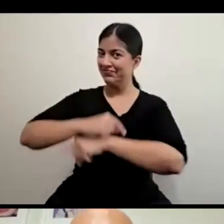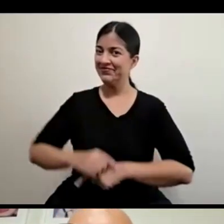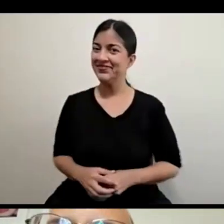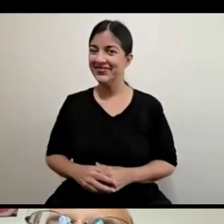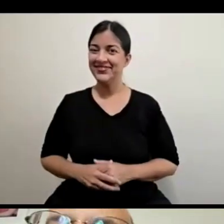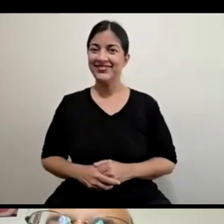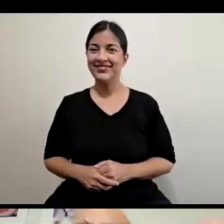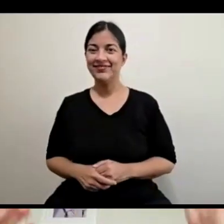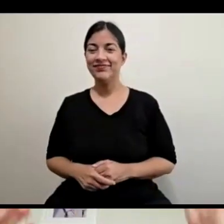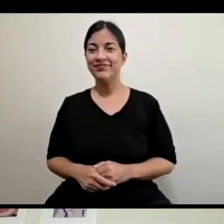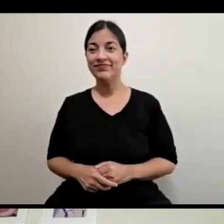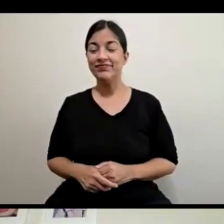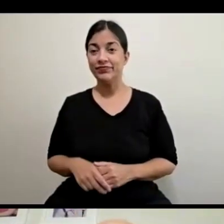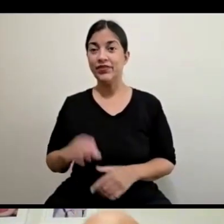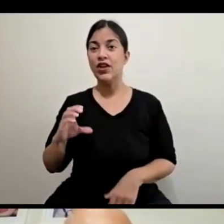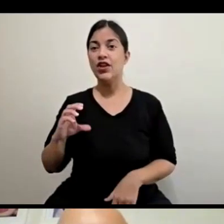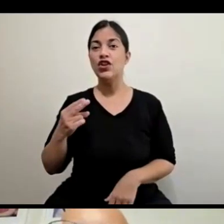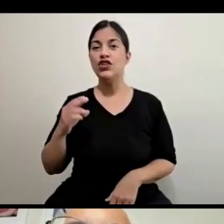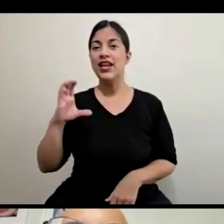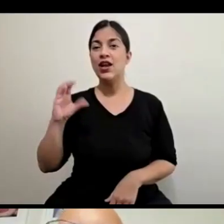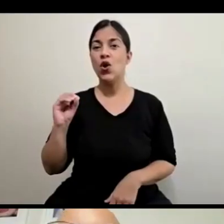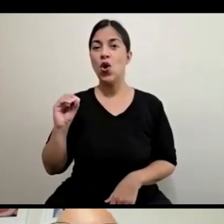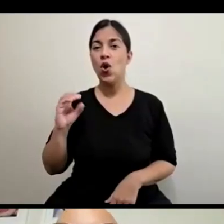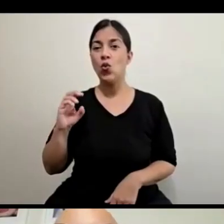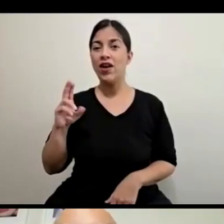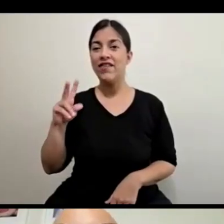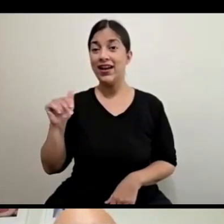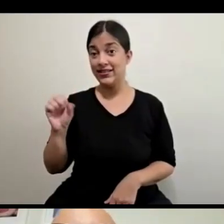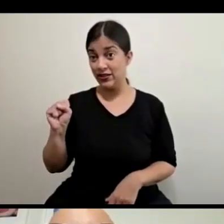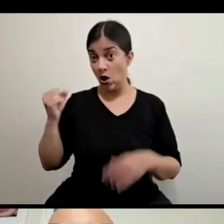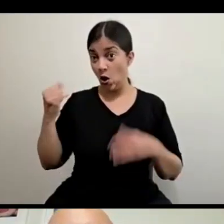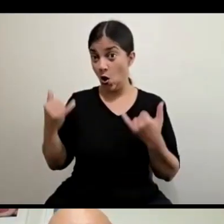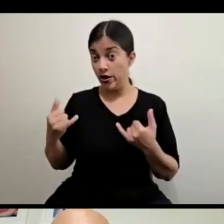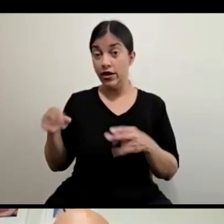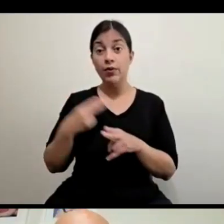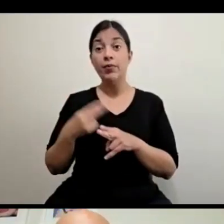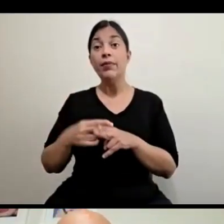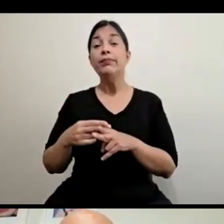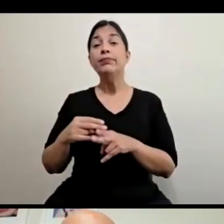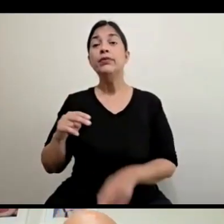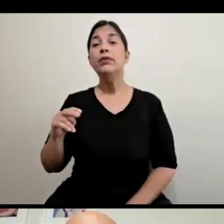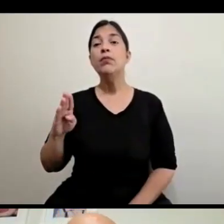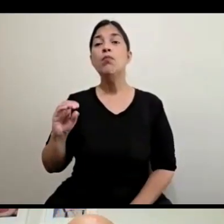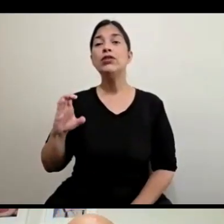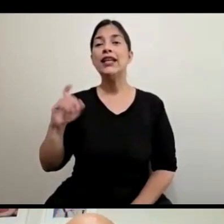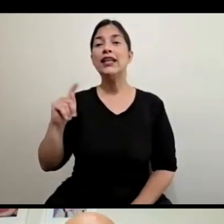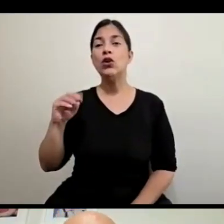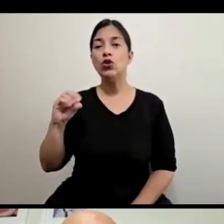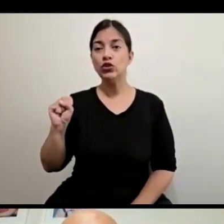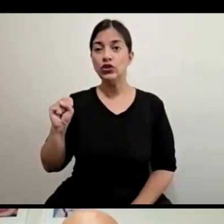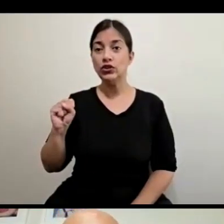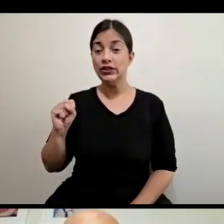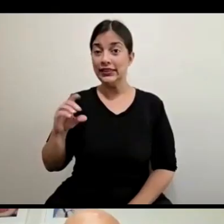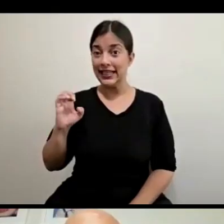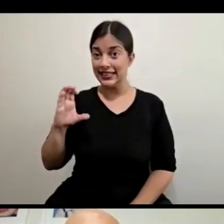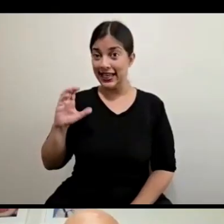Así que nos honra Checo Cuevas hoy en nuestro programa. Se llama Bocetos de Escenografía, de